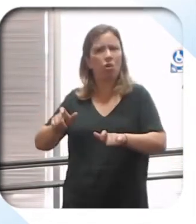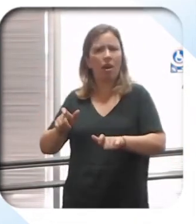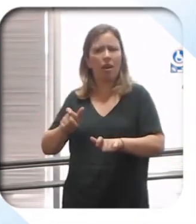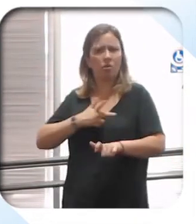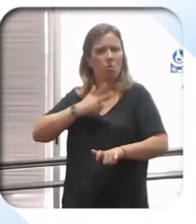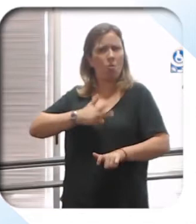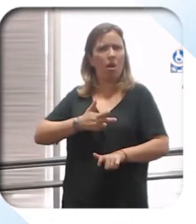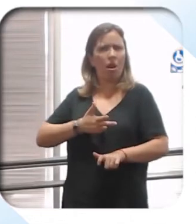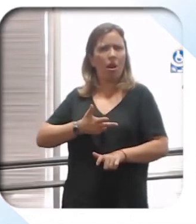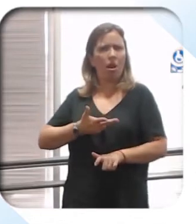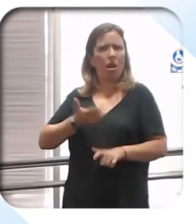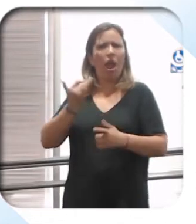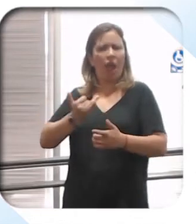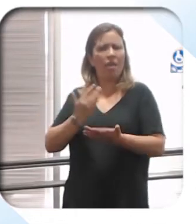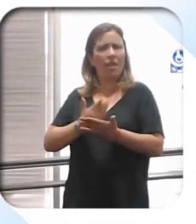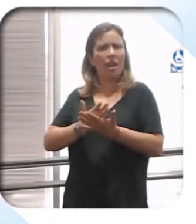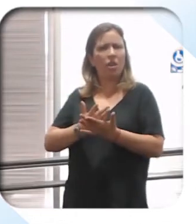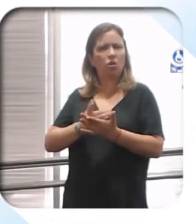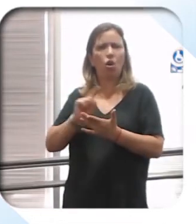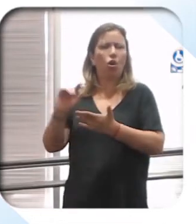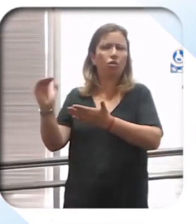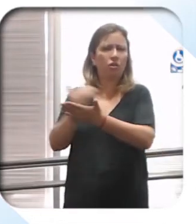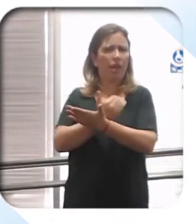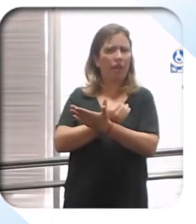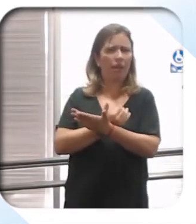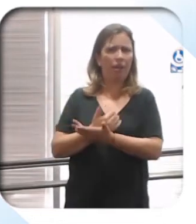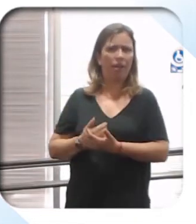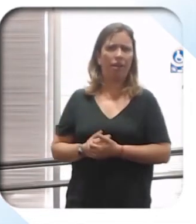cuales les han sido negados derechos